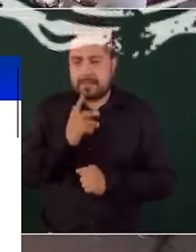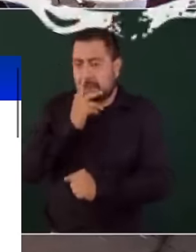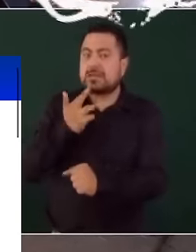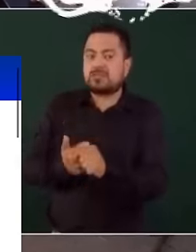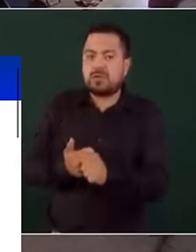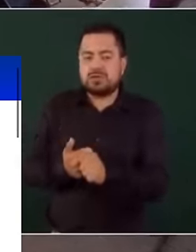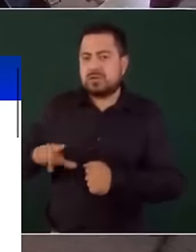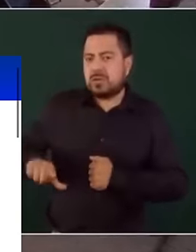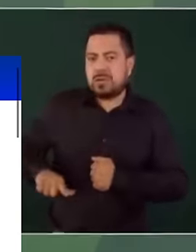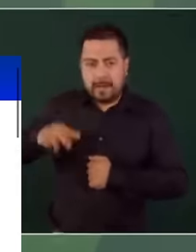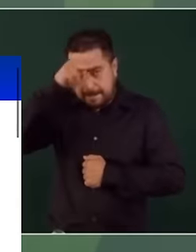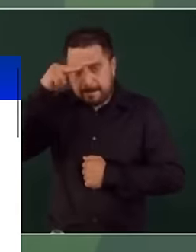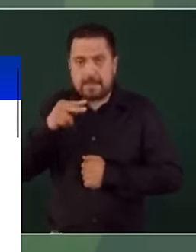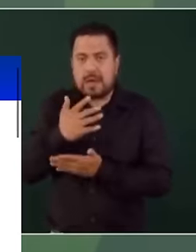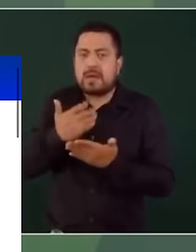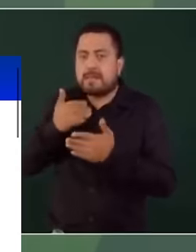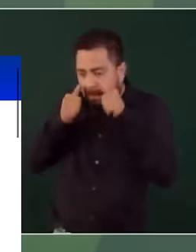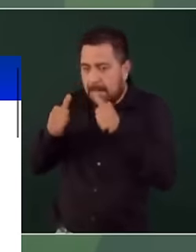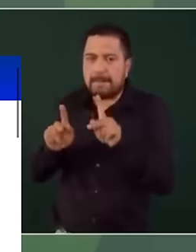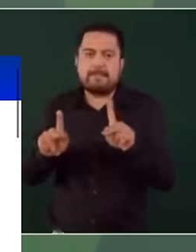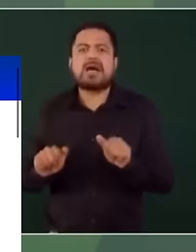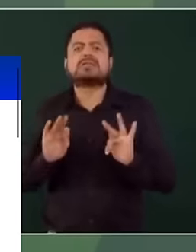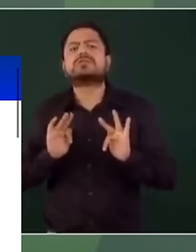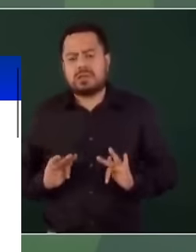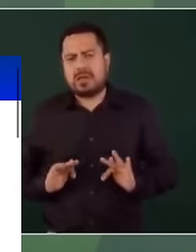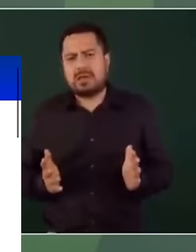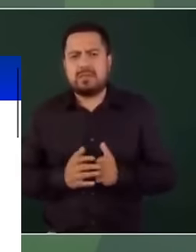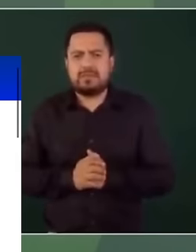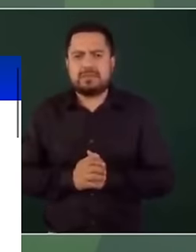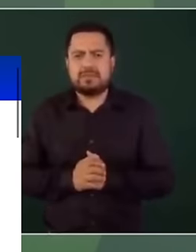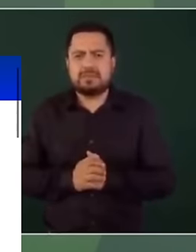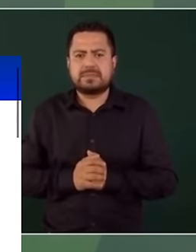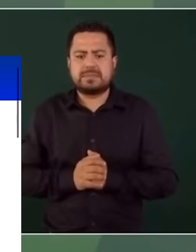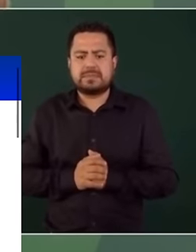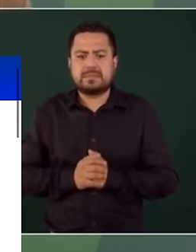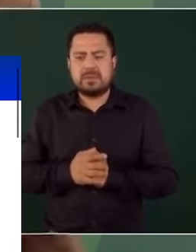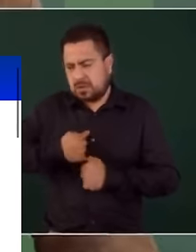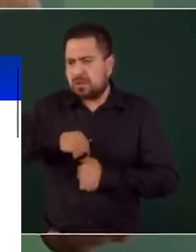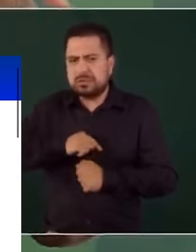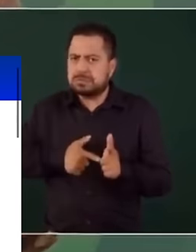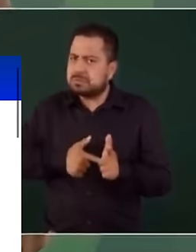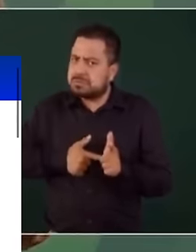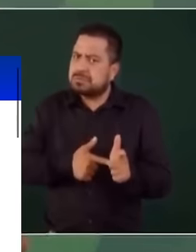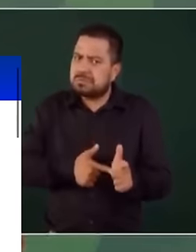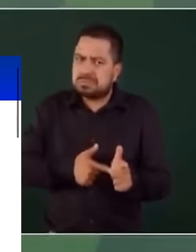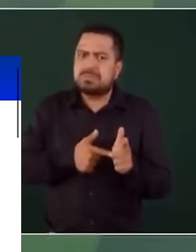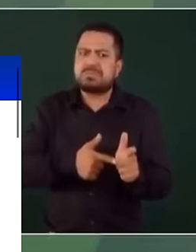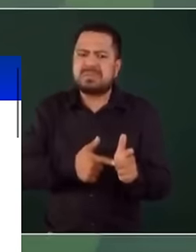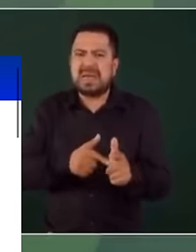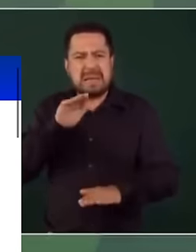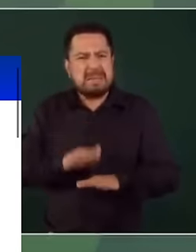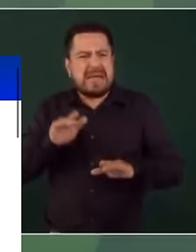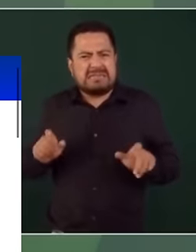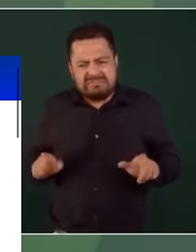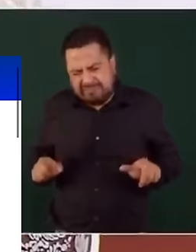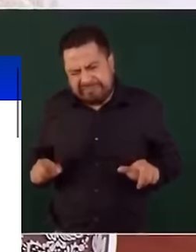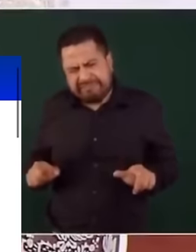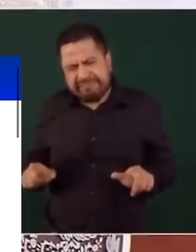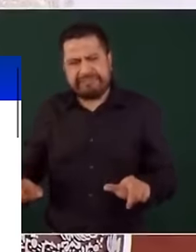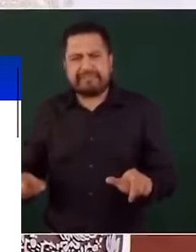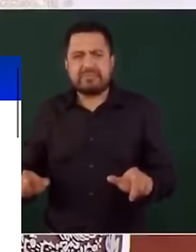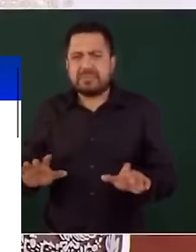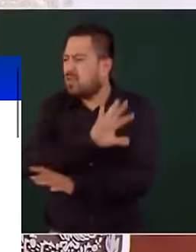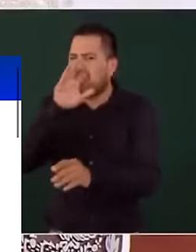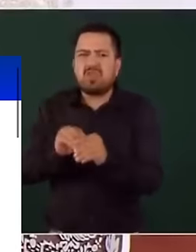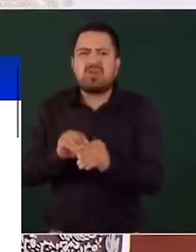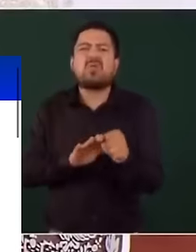Responsabilidad del Estado mexicano garantizar la paz, la tranquilidad. Vamos a seguir reforzando toda